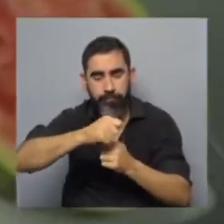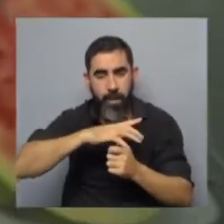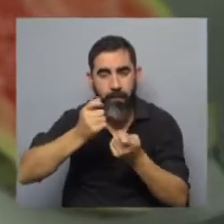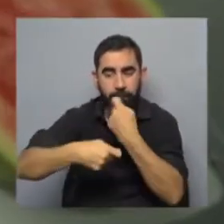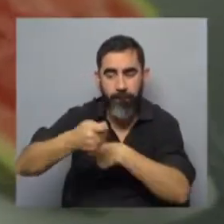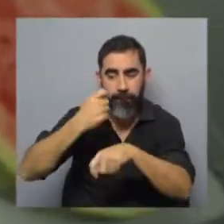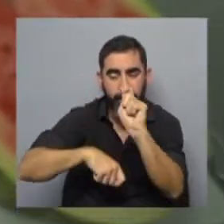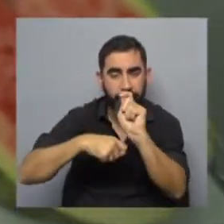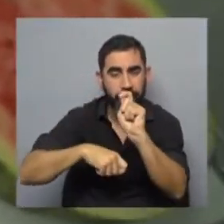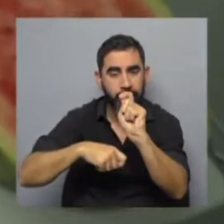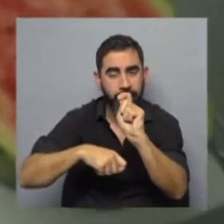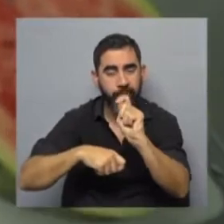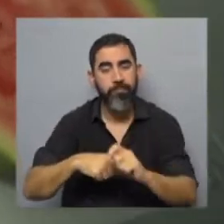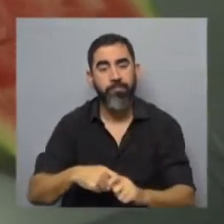vender